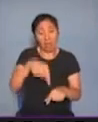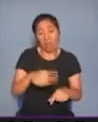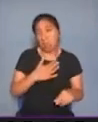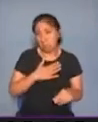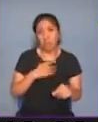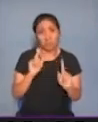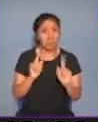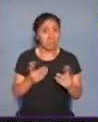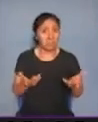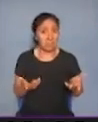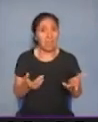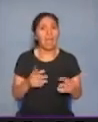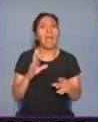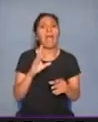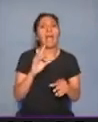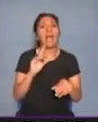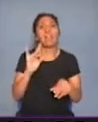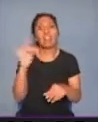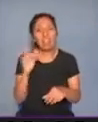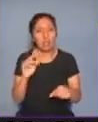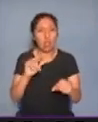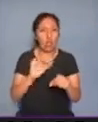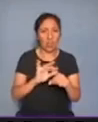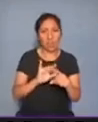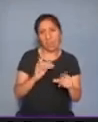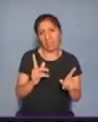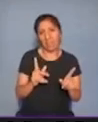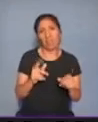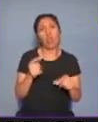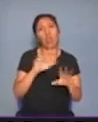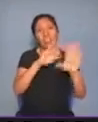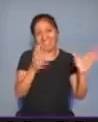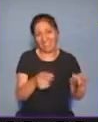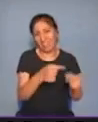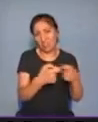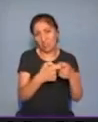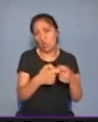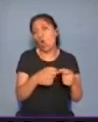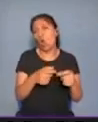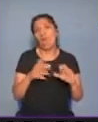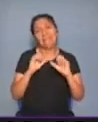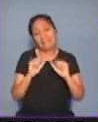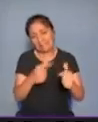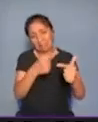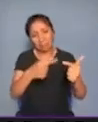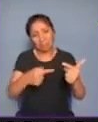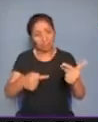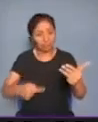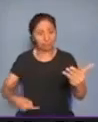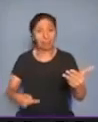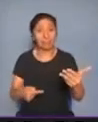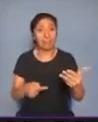caso de la del director médico de la institución de la tesorera de la institución este la verdad que bueno